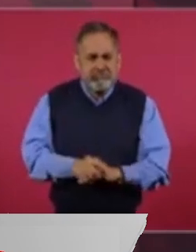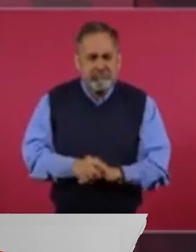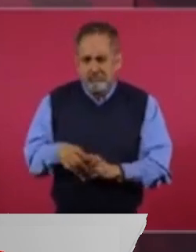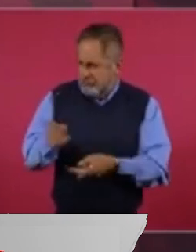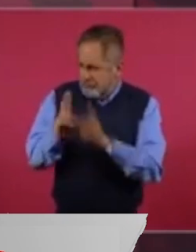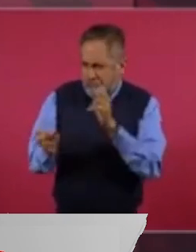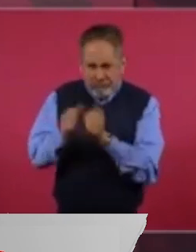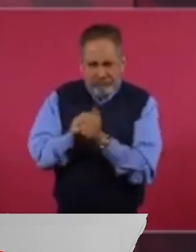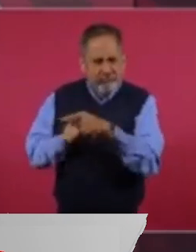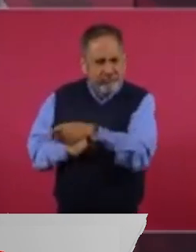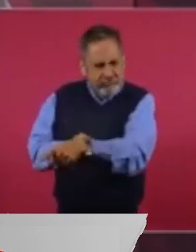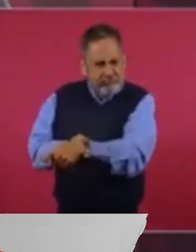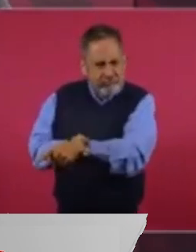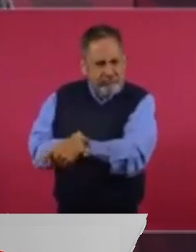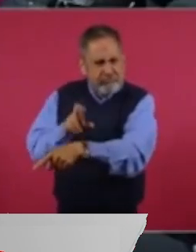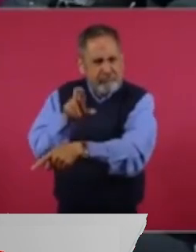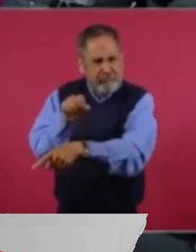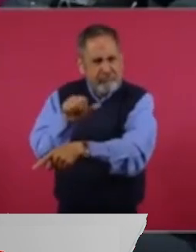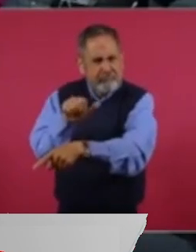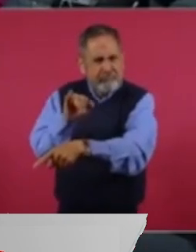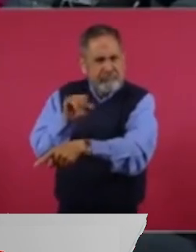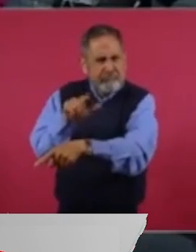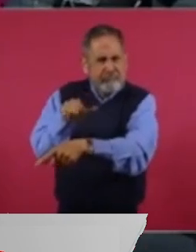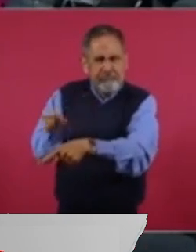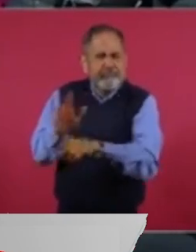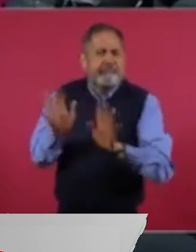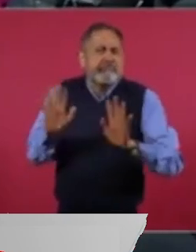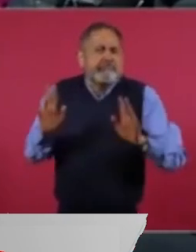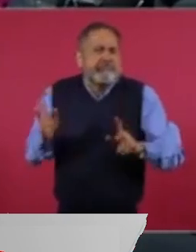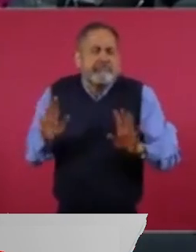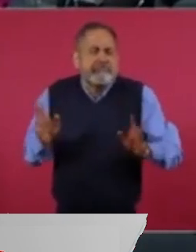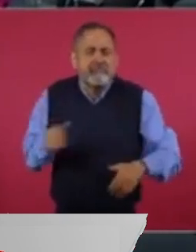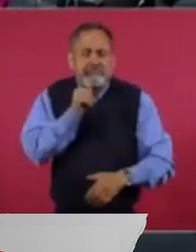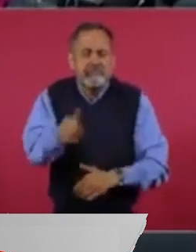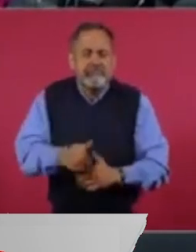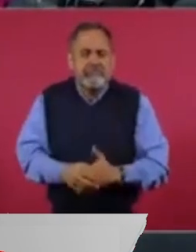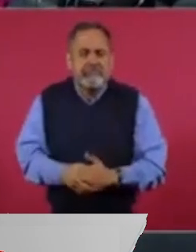Ya había hablado con don Rosa Isel.